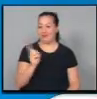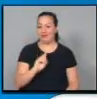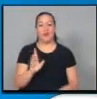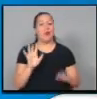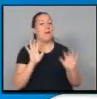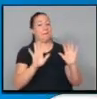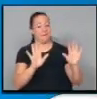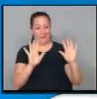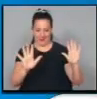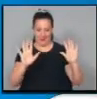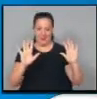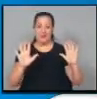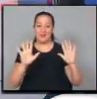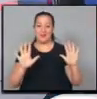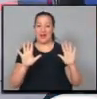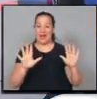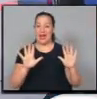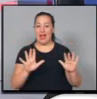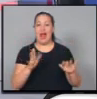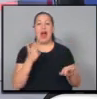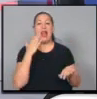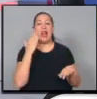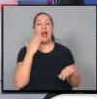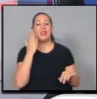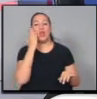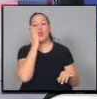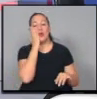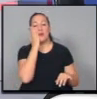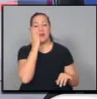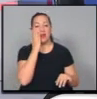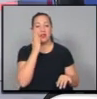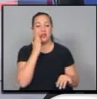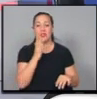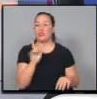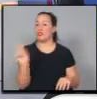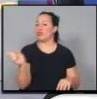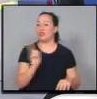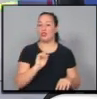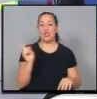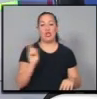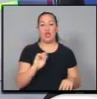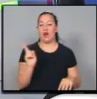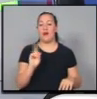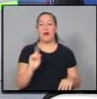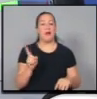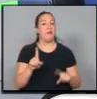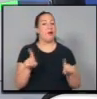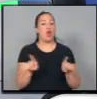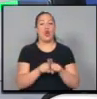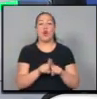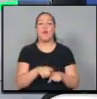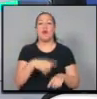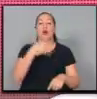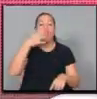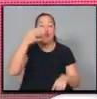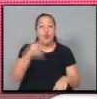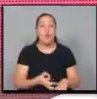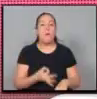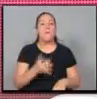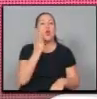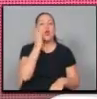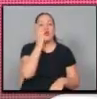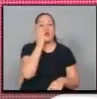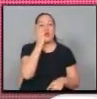mañana, de descansar bien, ¿no cuenta la siesta? ¿No ves el 6 horas y una? No, la siesta repara, pero no suple el sueño que te faltó durante la